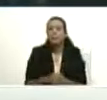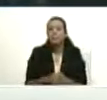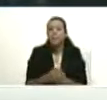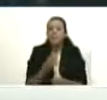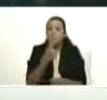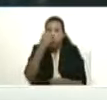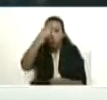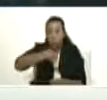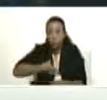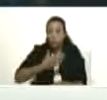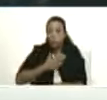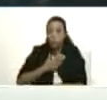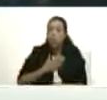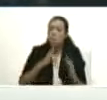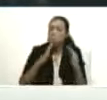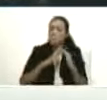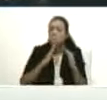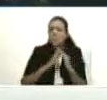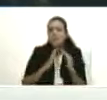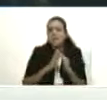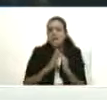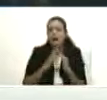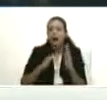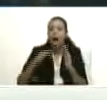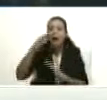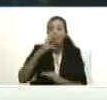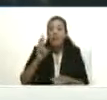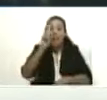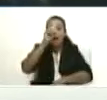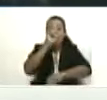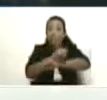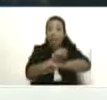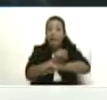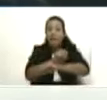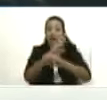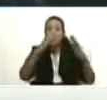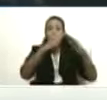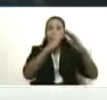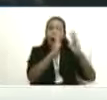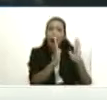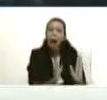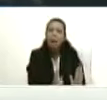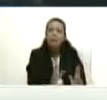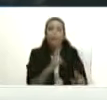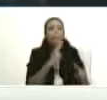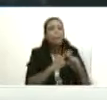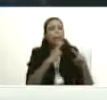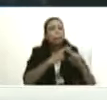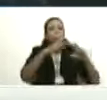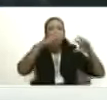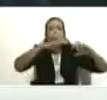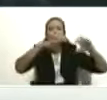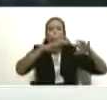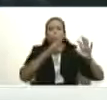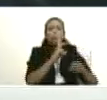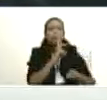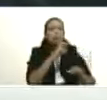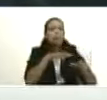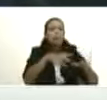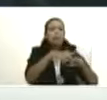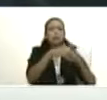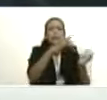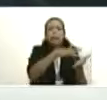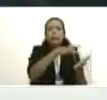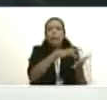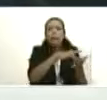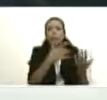Yo, Iraida, vivía en la parte alta de La Vega, en una casita de alto riesgo. Le doy